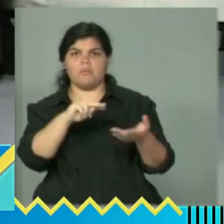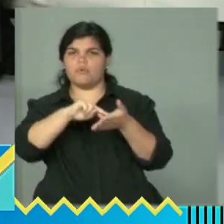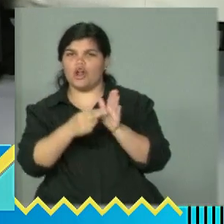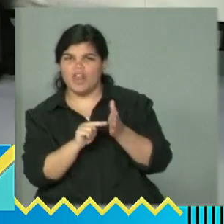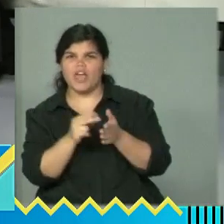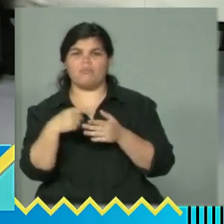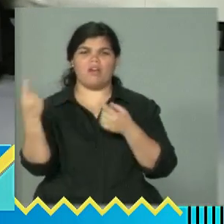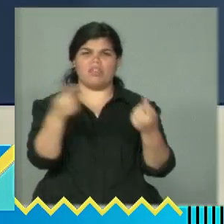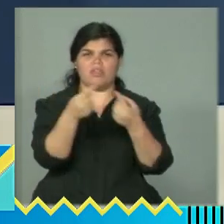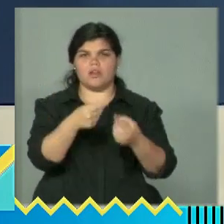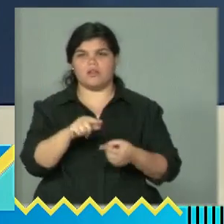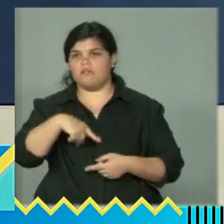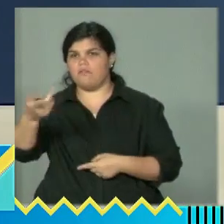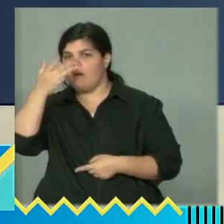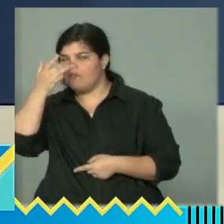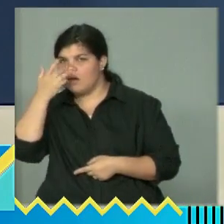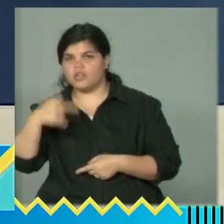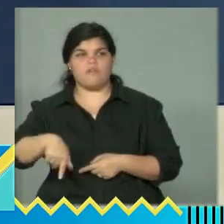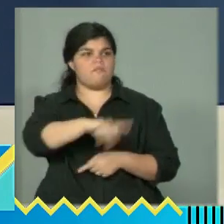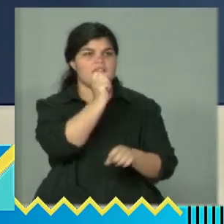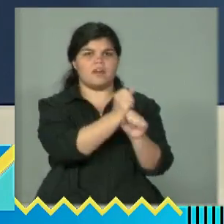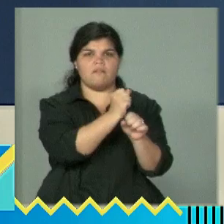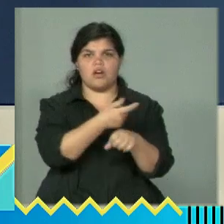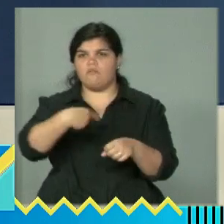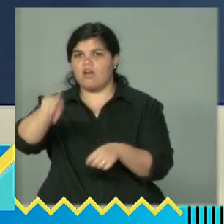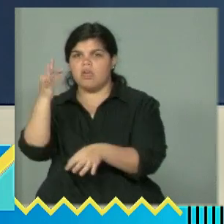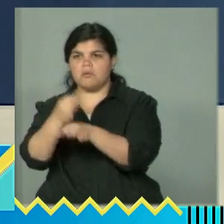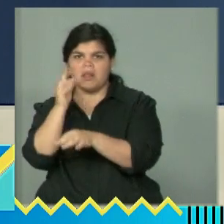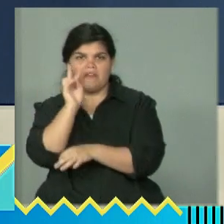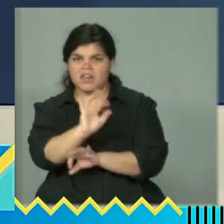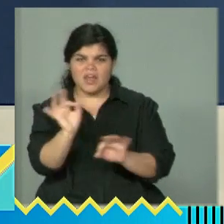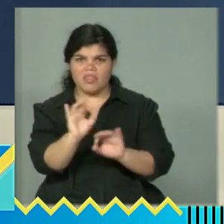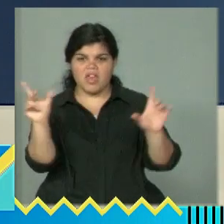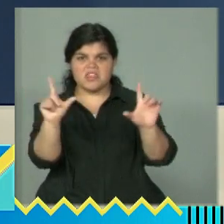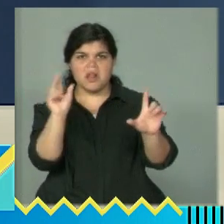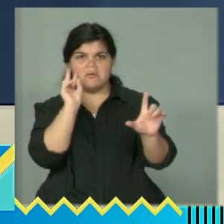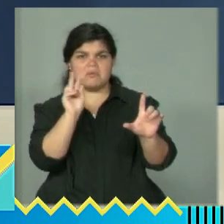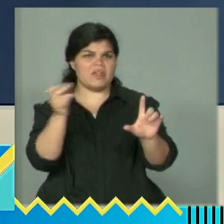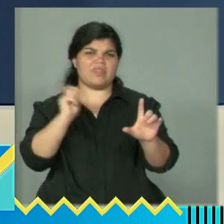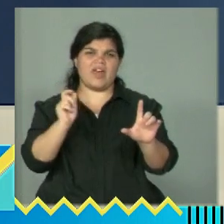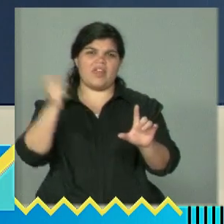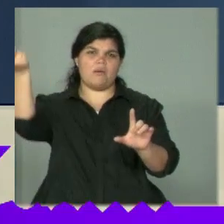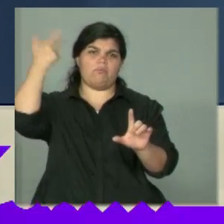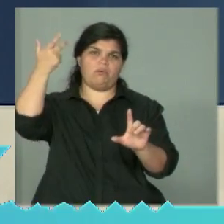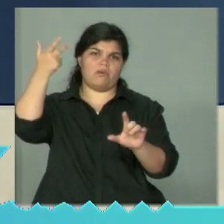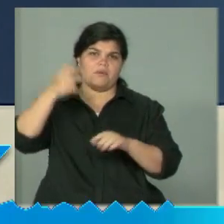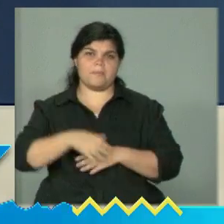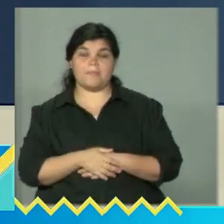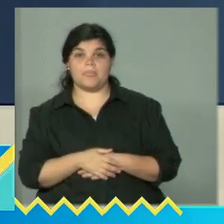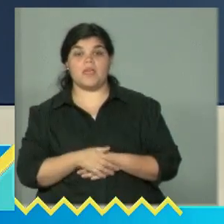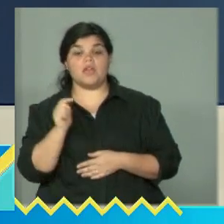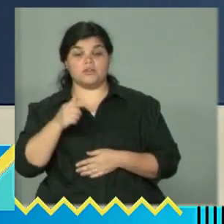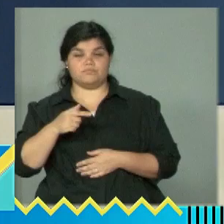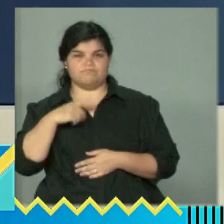ves si van al baño, si van a trabajar, si van a la escuela, que es como que les cae todo arriba. Entonces dijimos, bueno, de